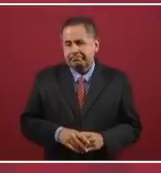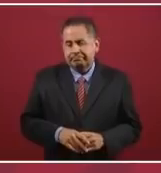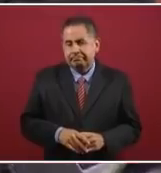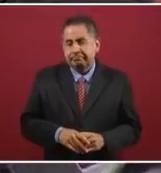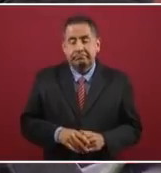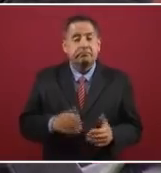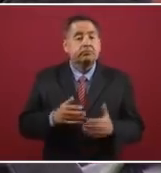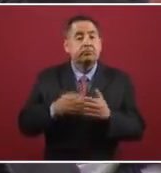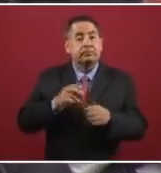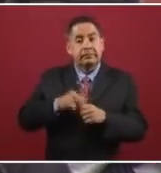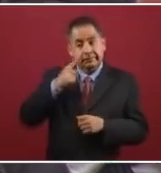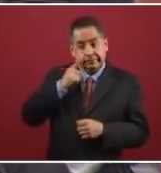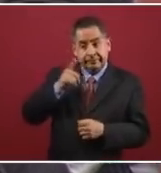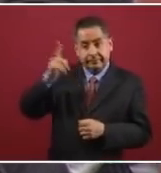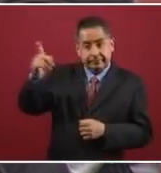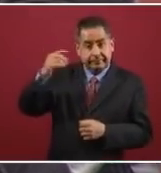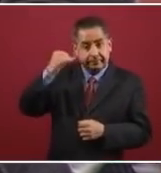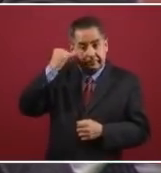en Japón